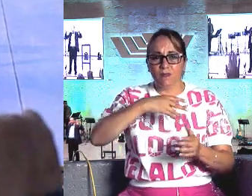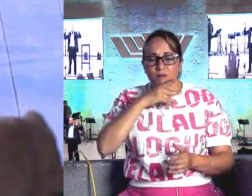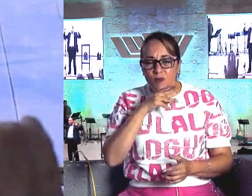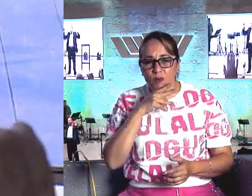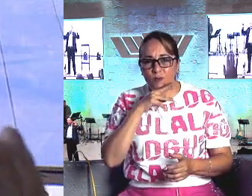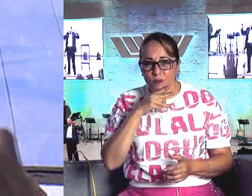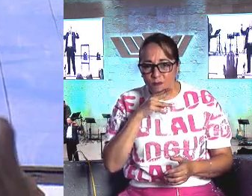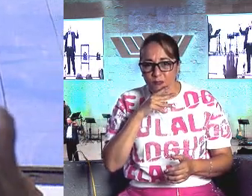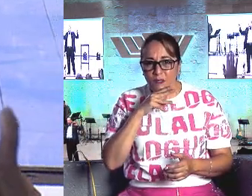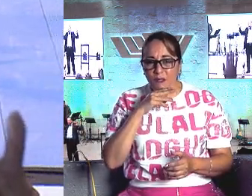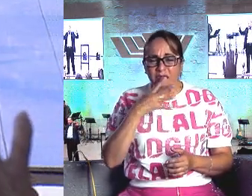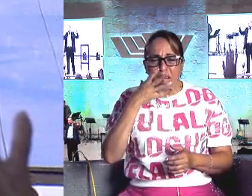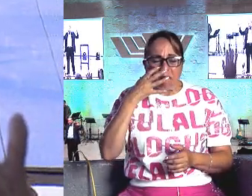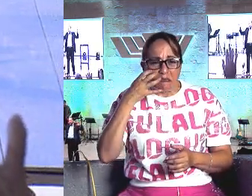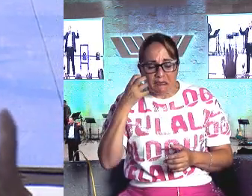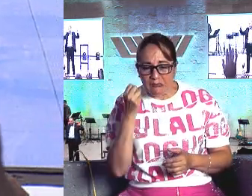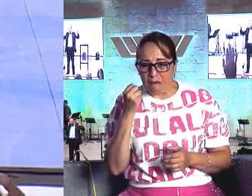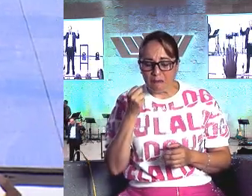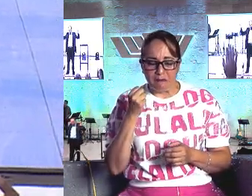me ha estado amargando.